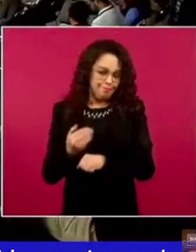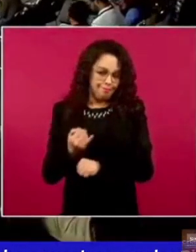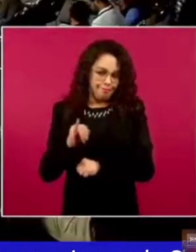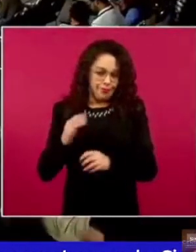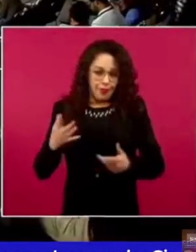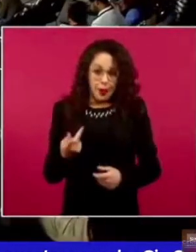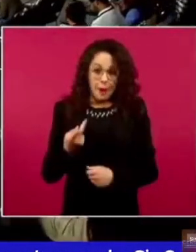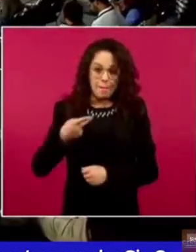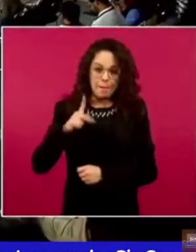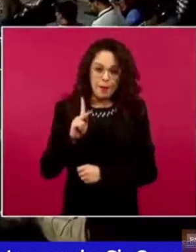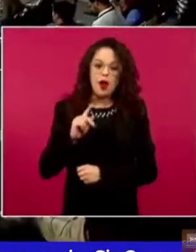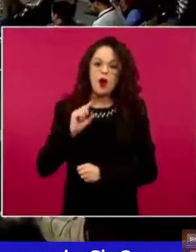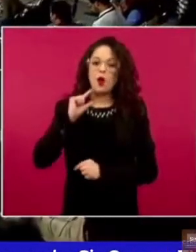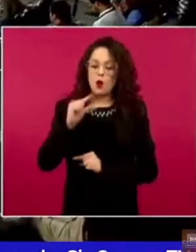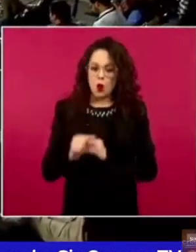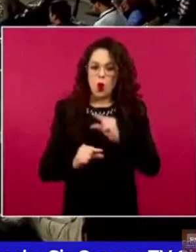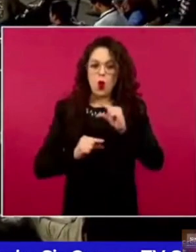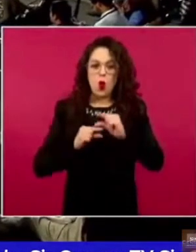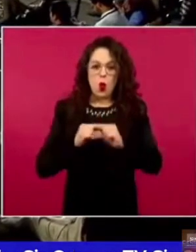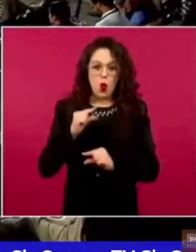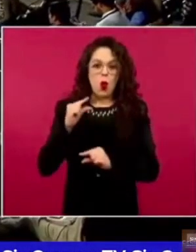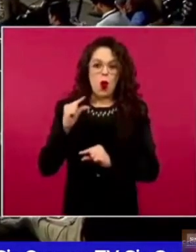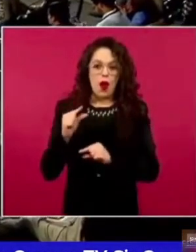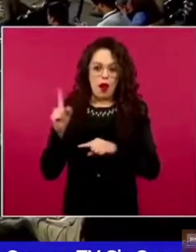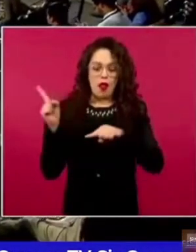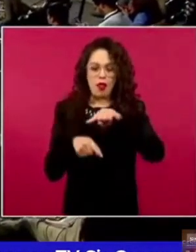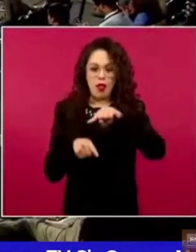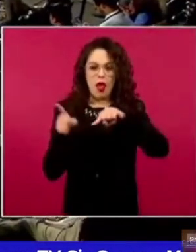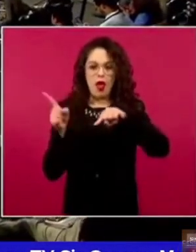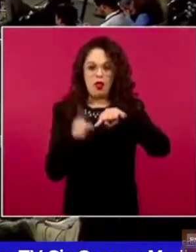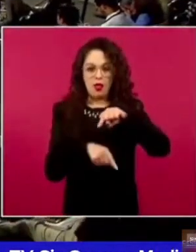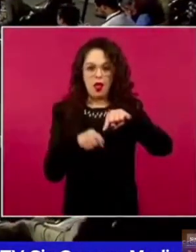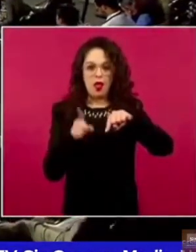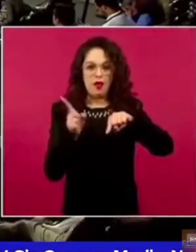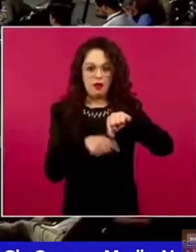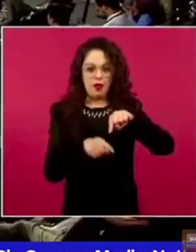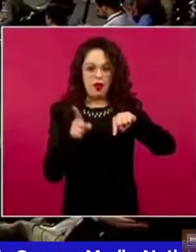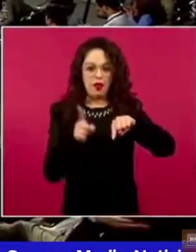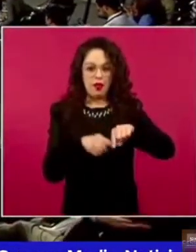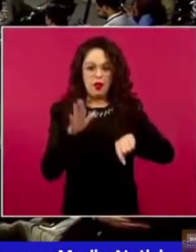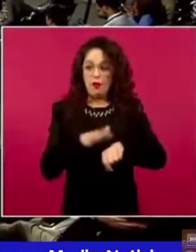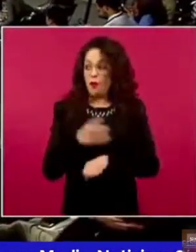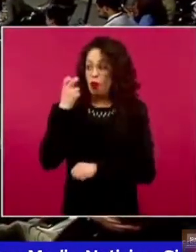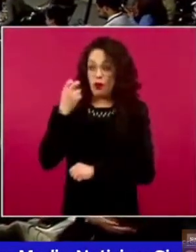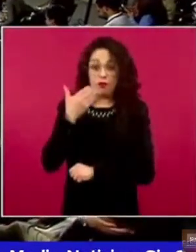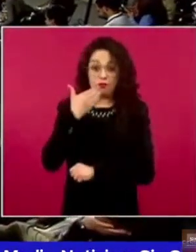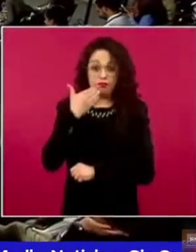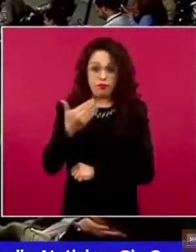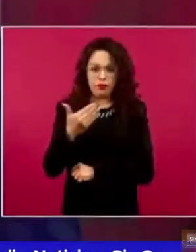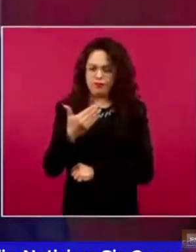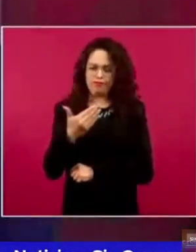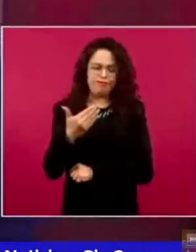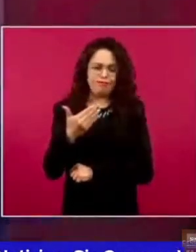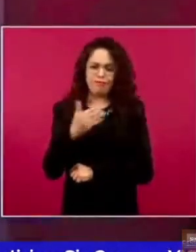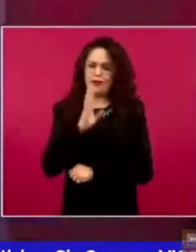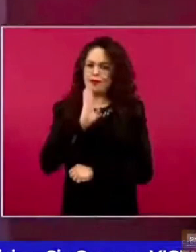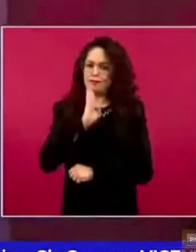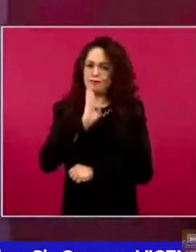ya se va a ir quitando esa mala costumbre. Y mire, más adelante